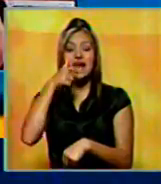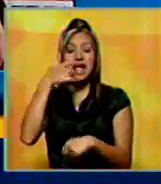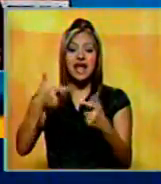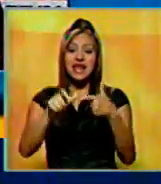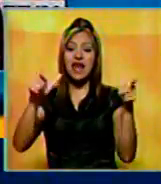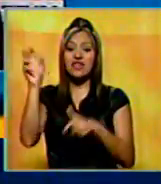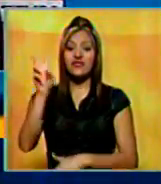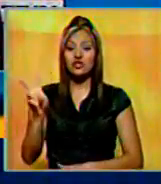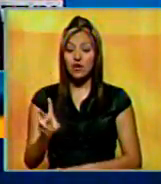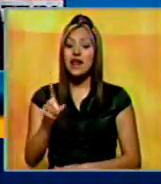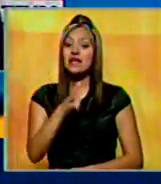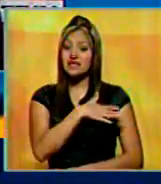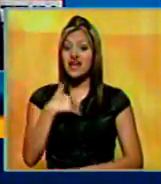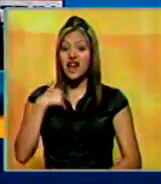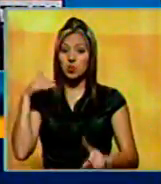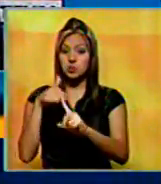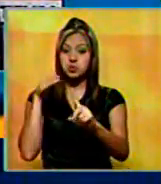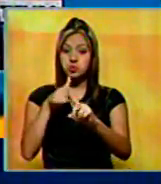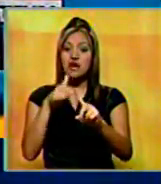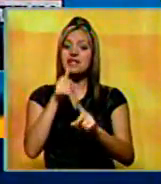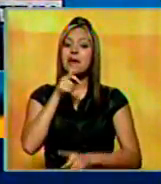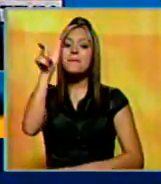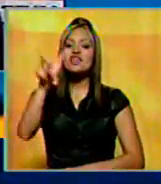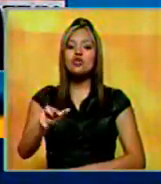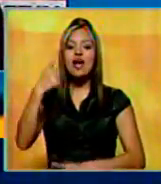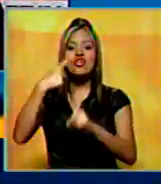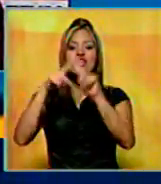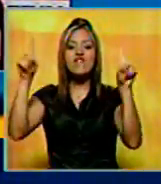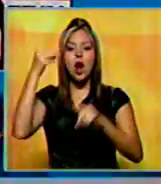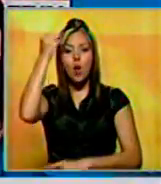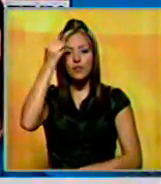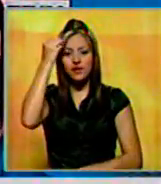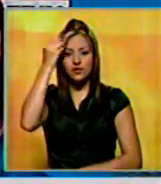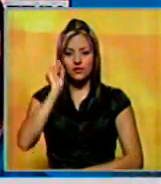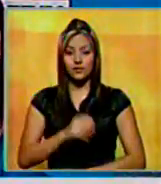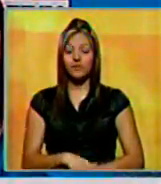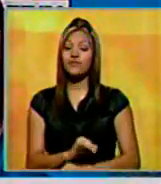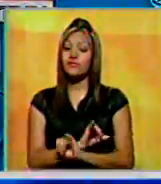General de la República para perseguir a quienes piensan diferente. Regresamos con ustedes al estudio.